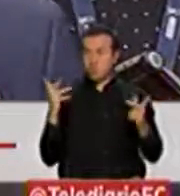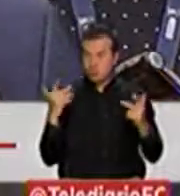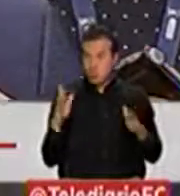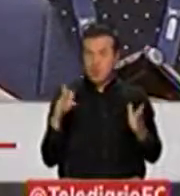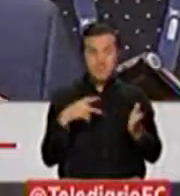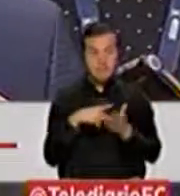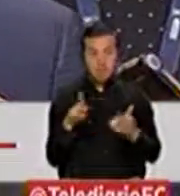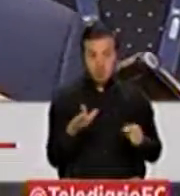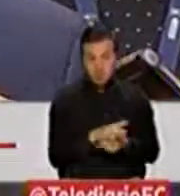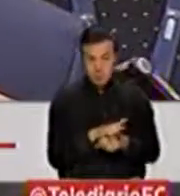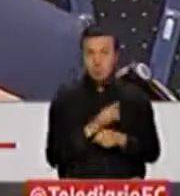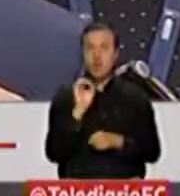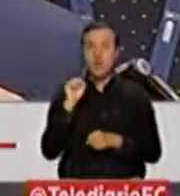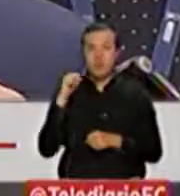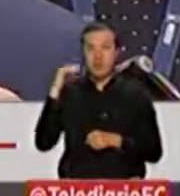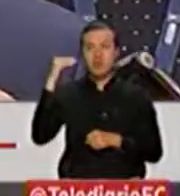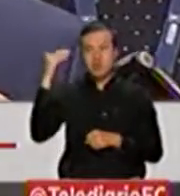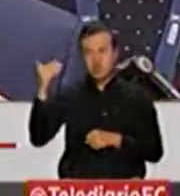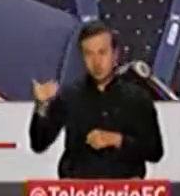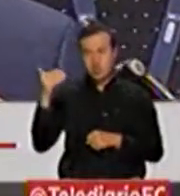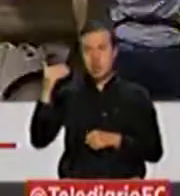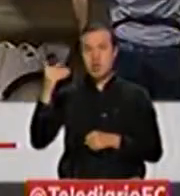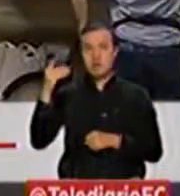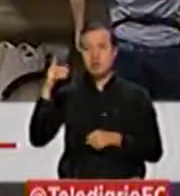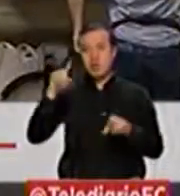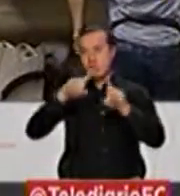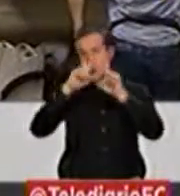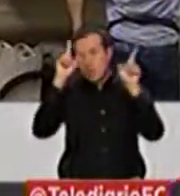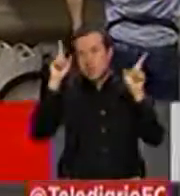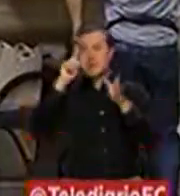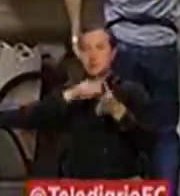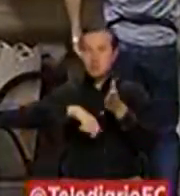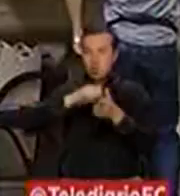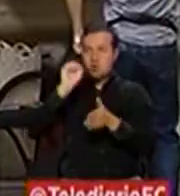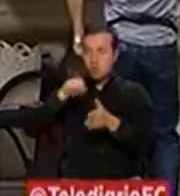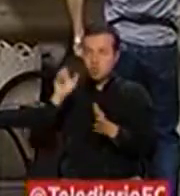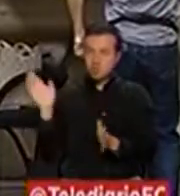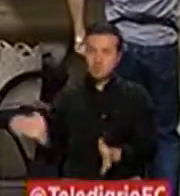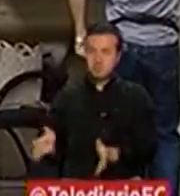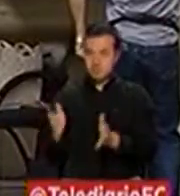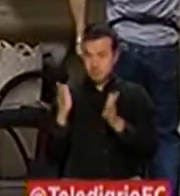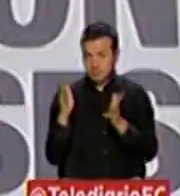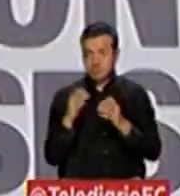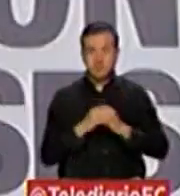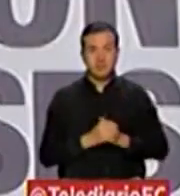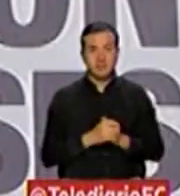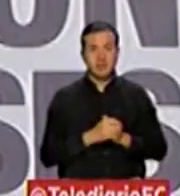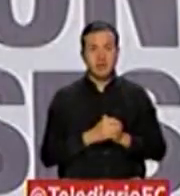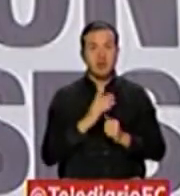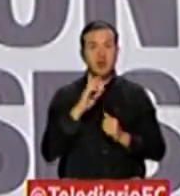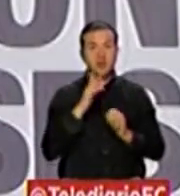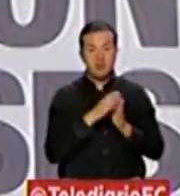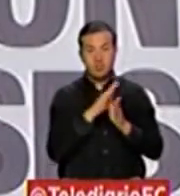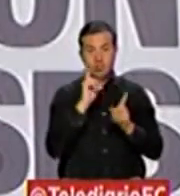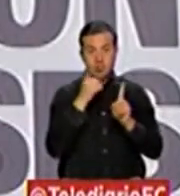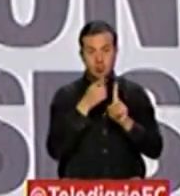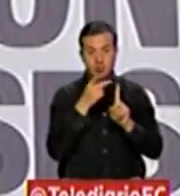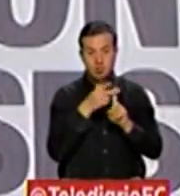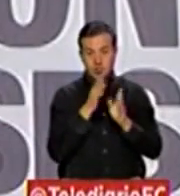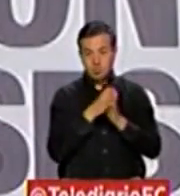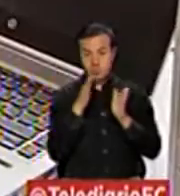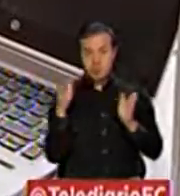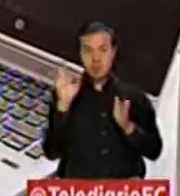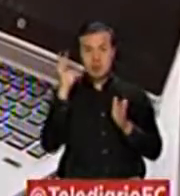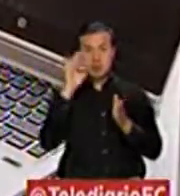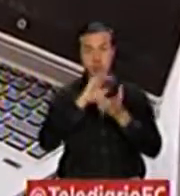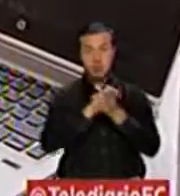participar, como le decía yo, en cualquier proceso de licitación. La segunda fase del proceso de remisión de intereses, multas y recargos abarca desde el